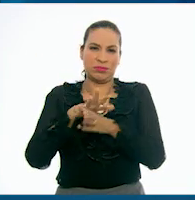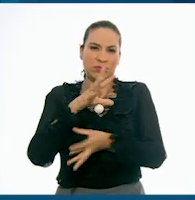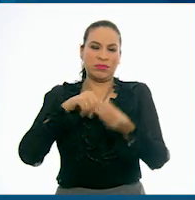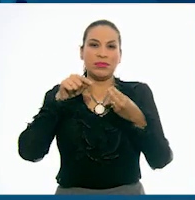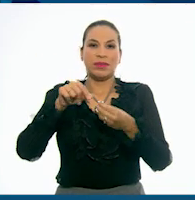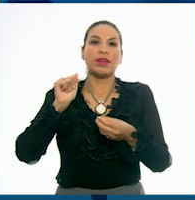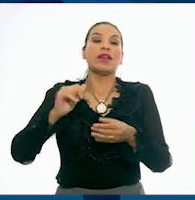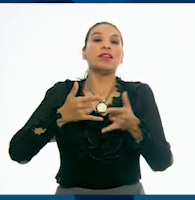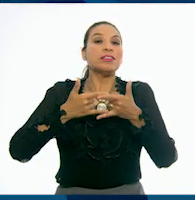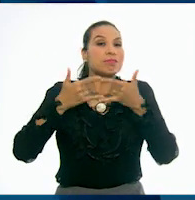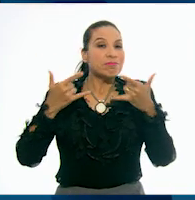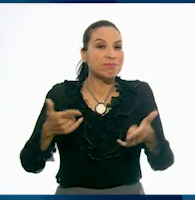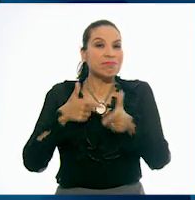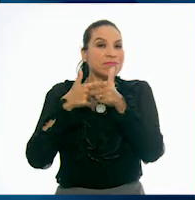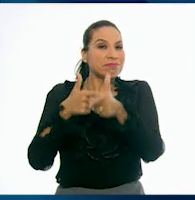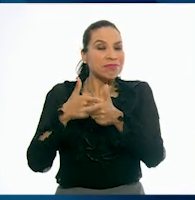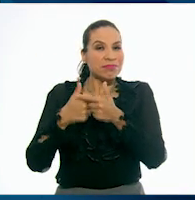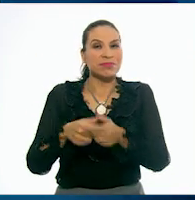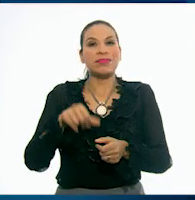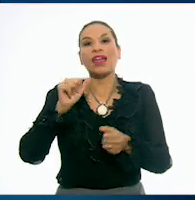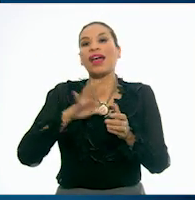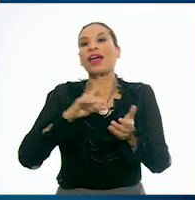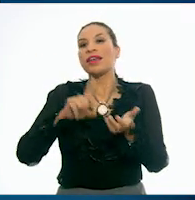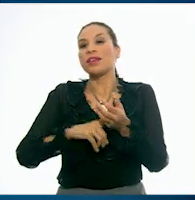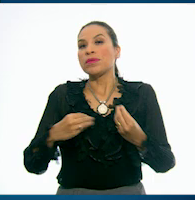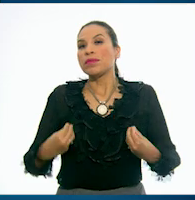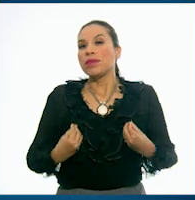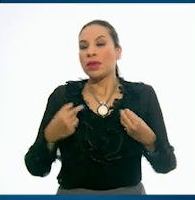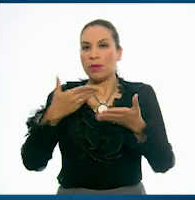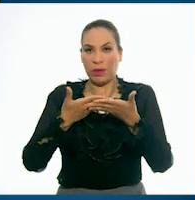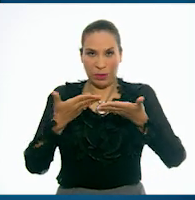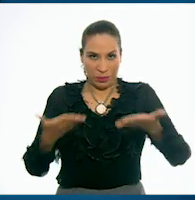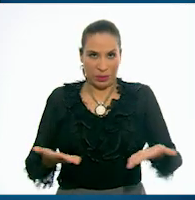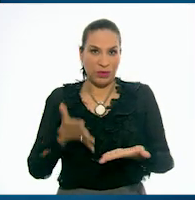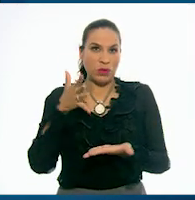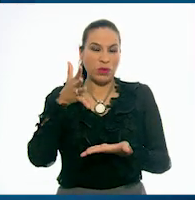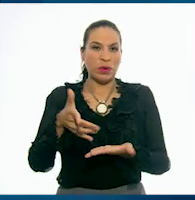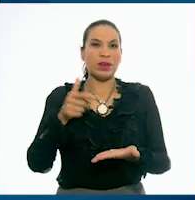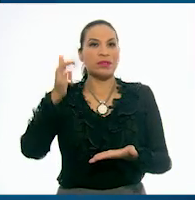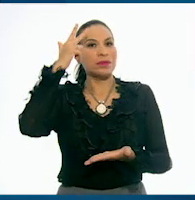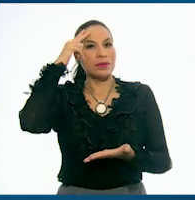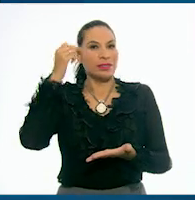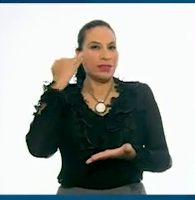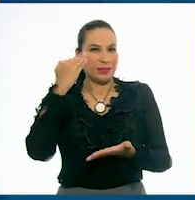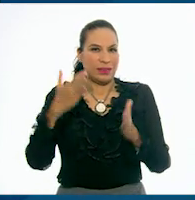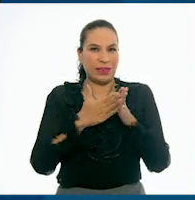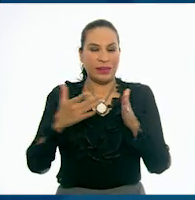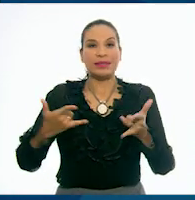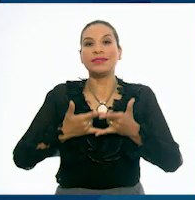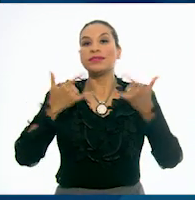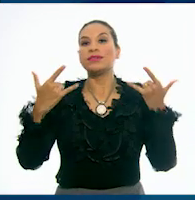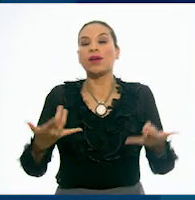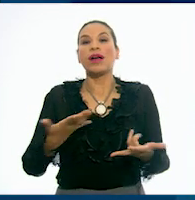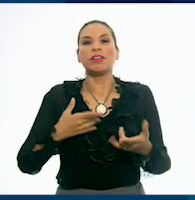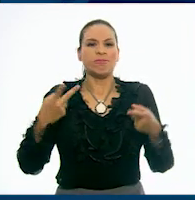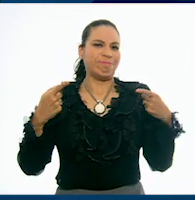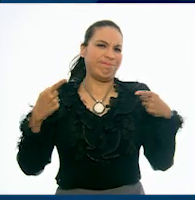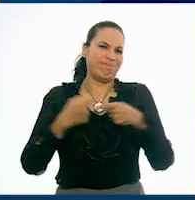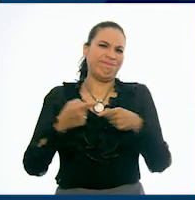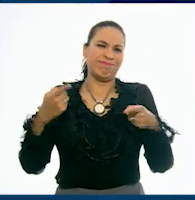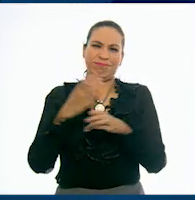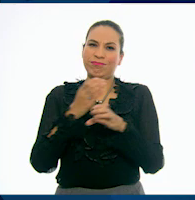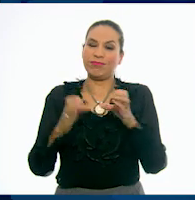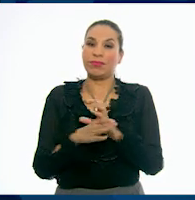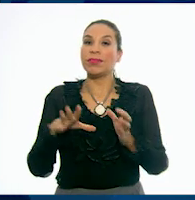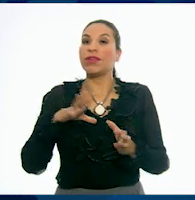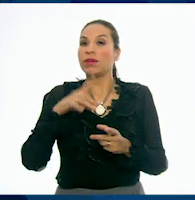nuestro pasado continúa vivo en nuestro presente y futuro. El porfiriato es una etapa histórica llena de contradicciones. Hubo